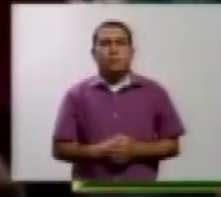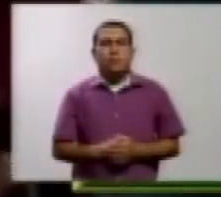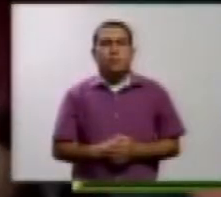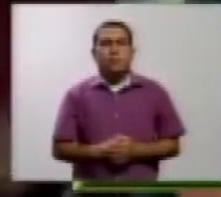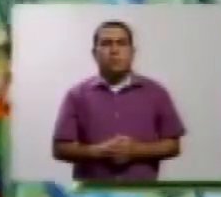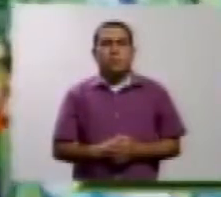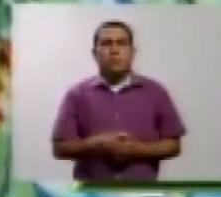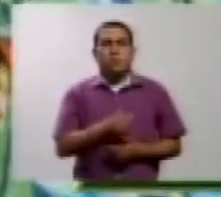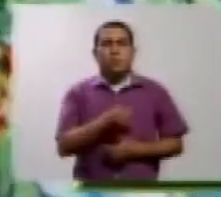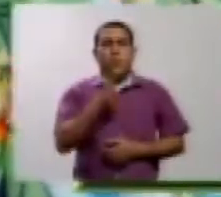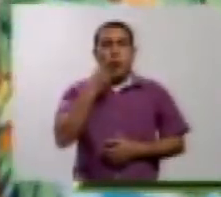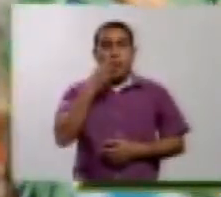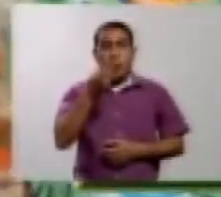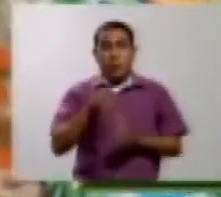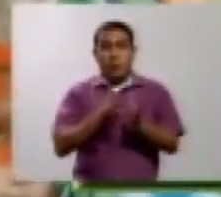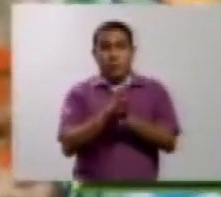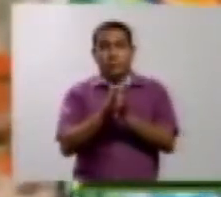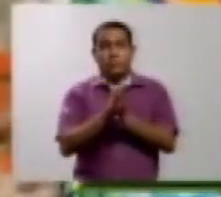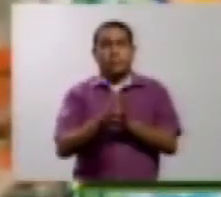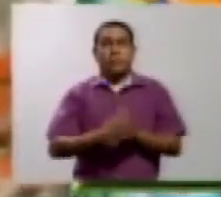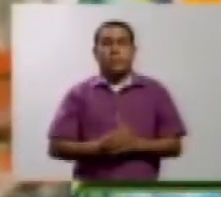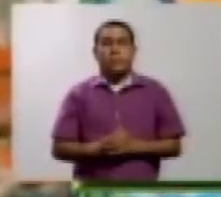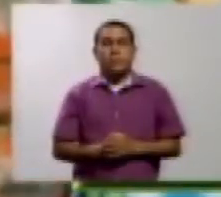Dolores tiene un piano,